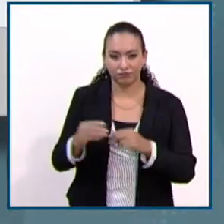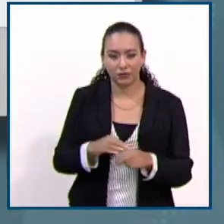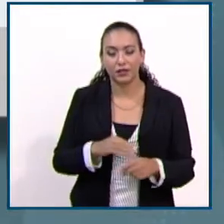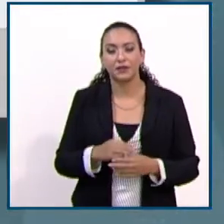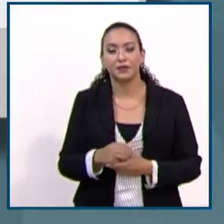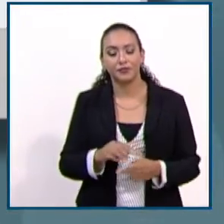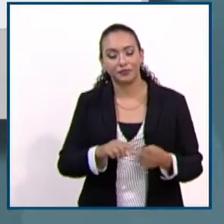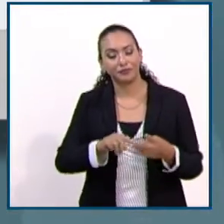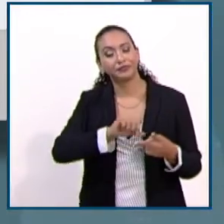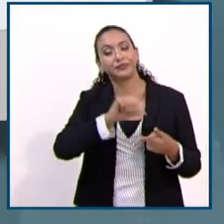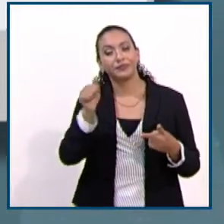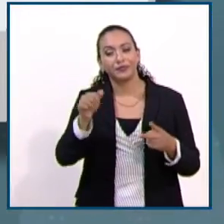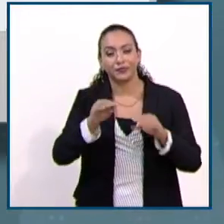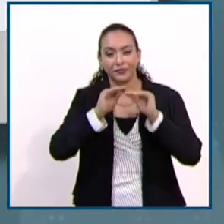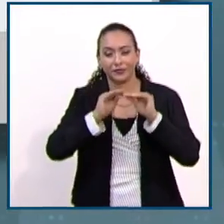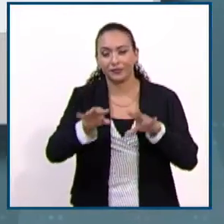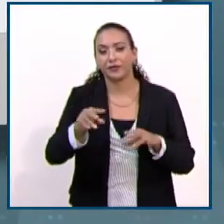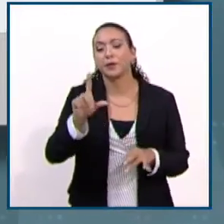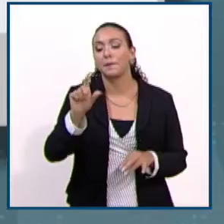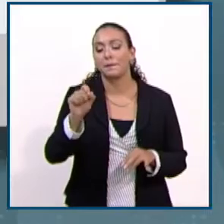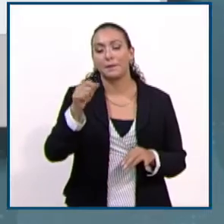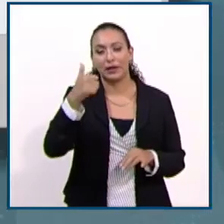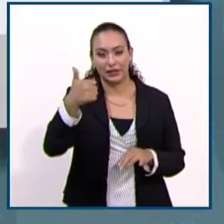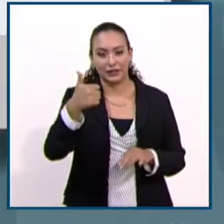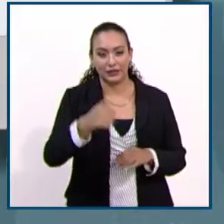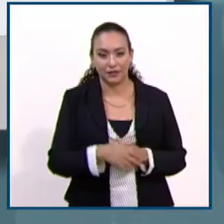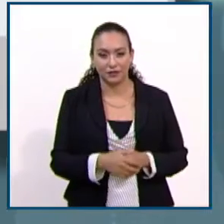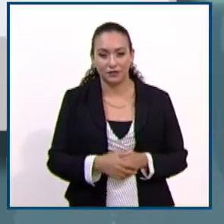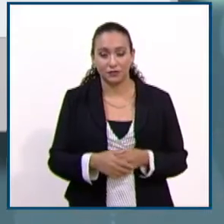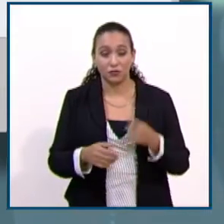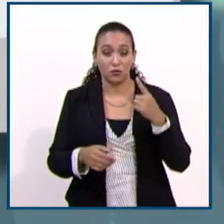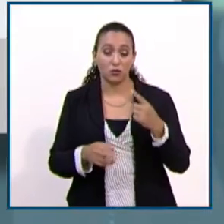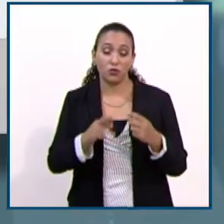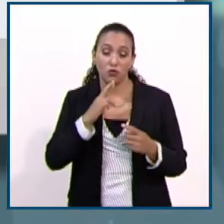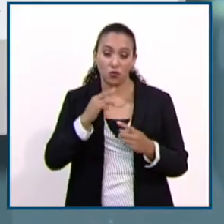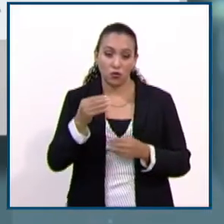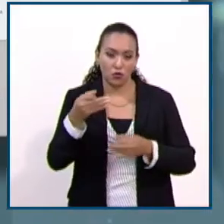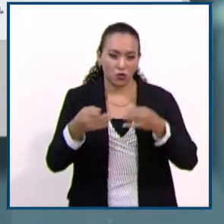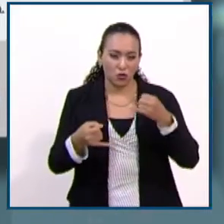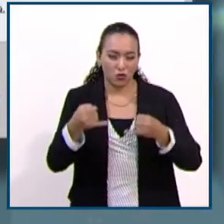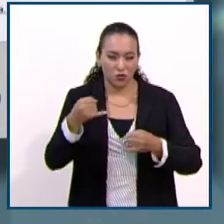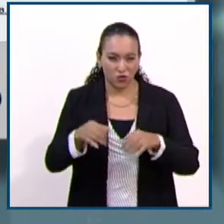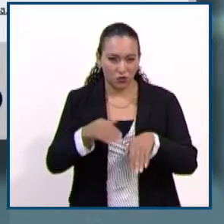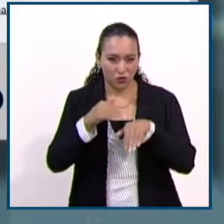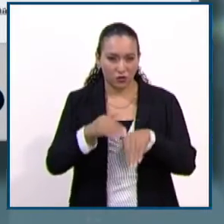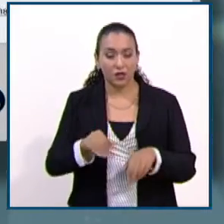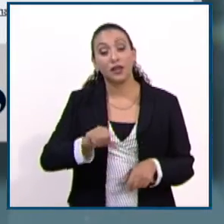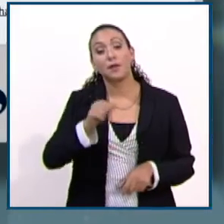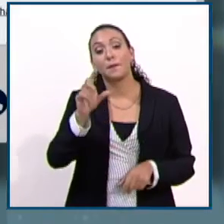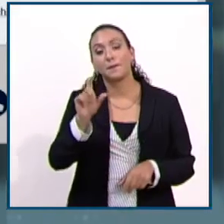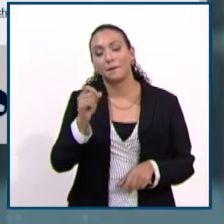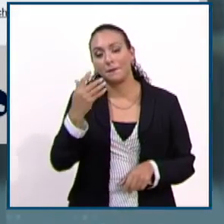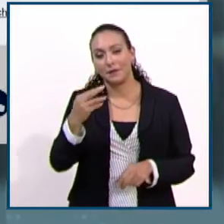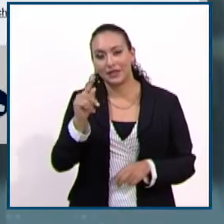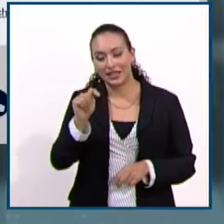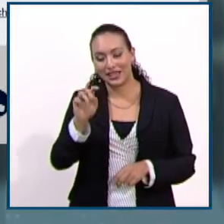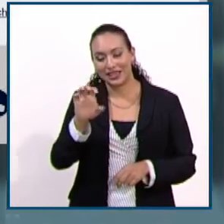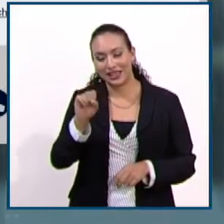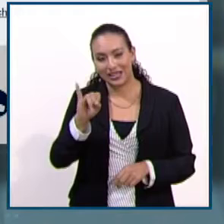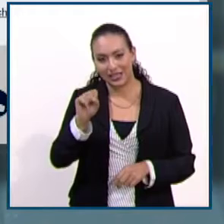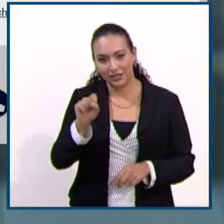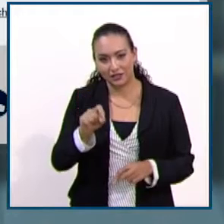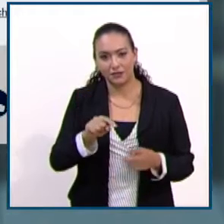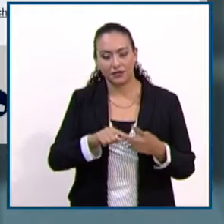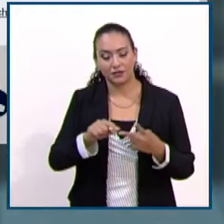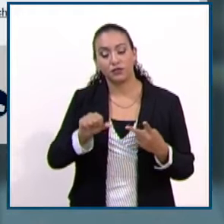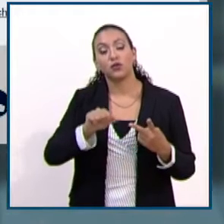tribunales colegiados se publicaron 26 criterios, una jurisprudencia y 25 tesis aisladas, entre ellas una de